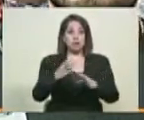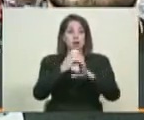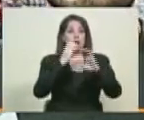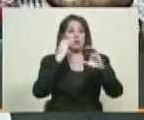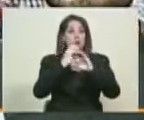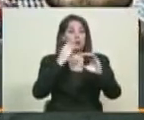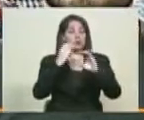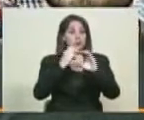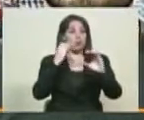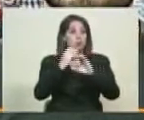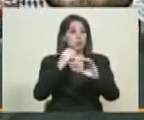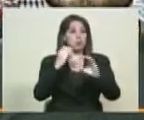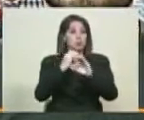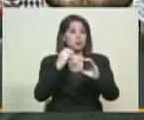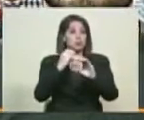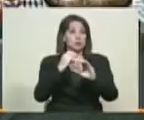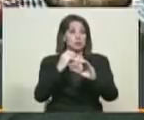autobuses